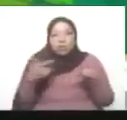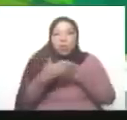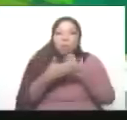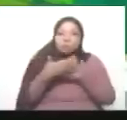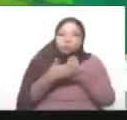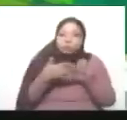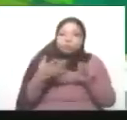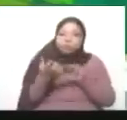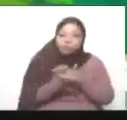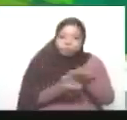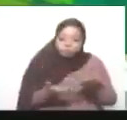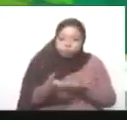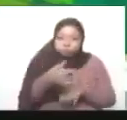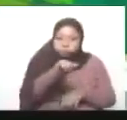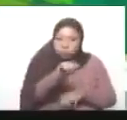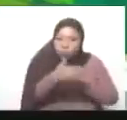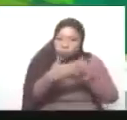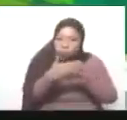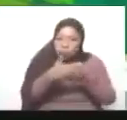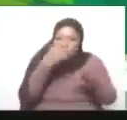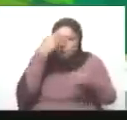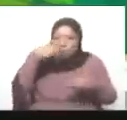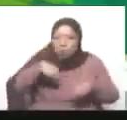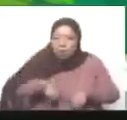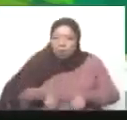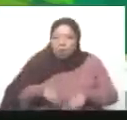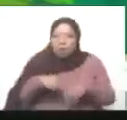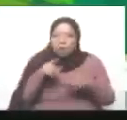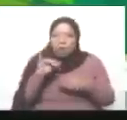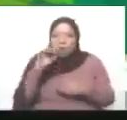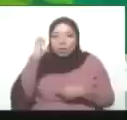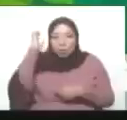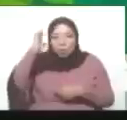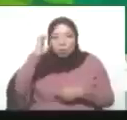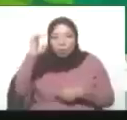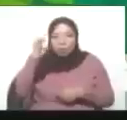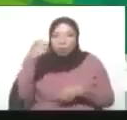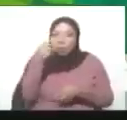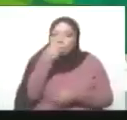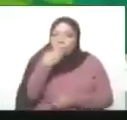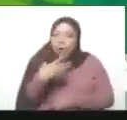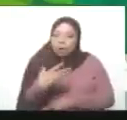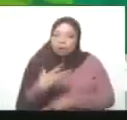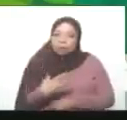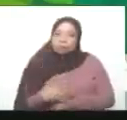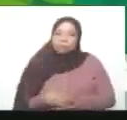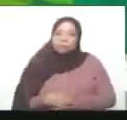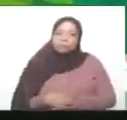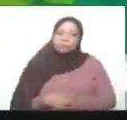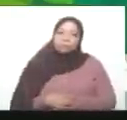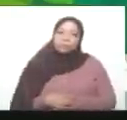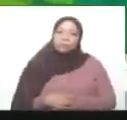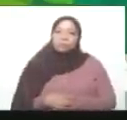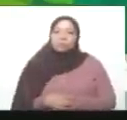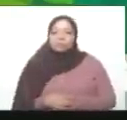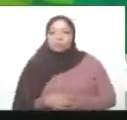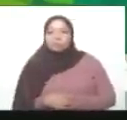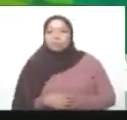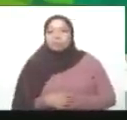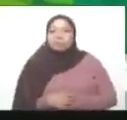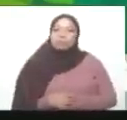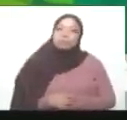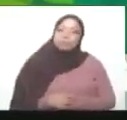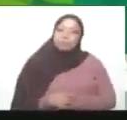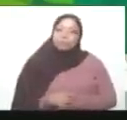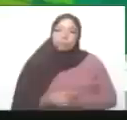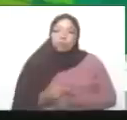esa controversia con el acuerdo de Ginebra en un acuerdo satisfactorio para ambas partes después vendrán la